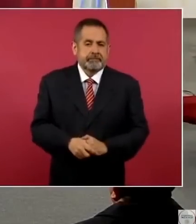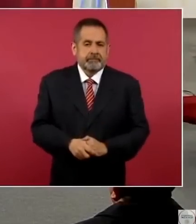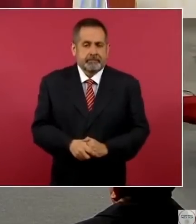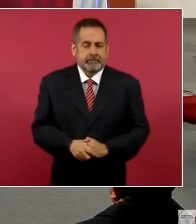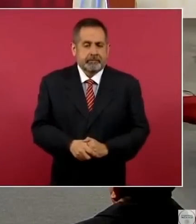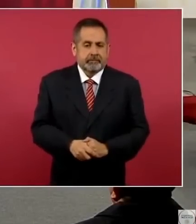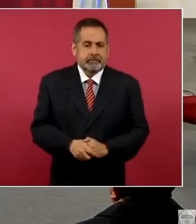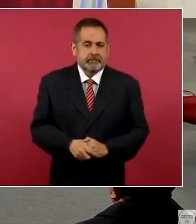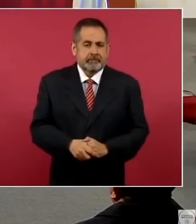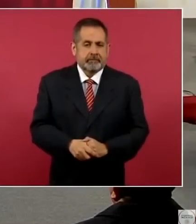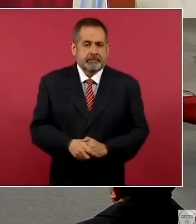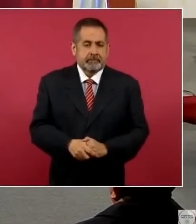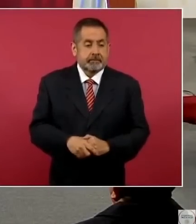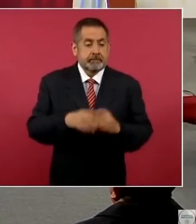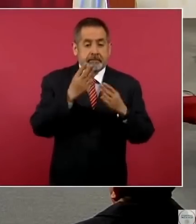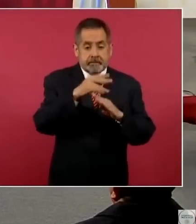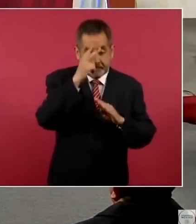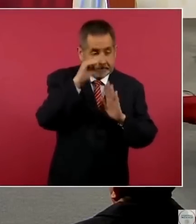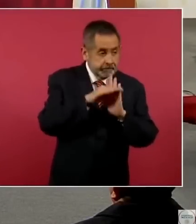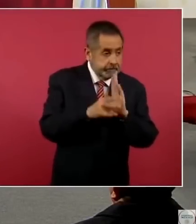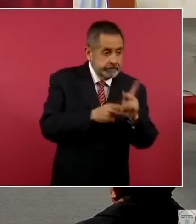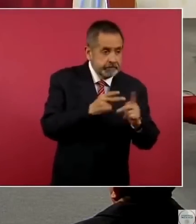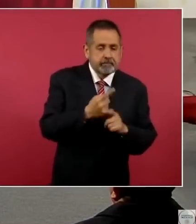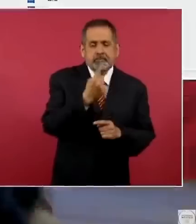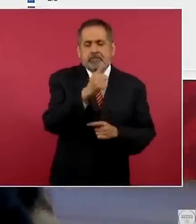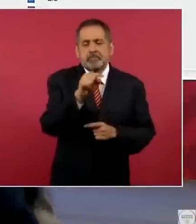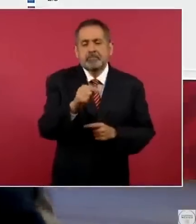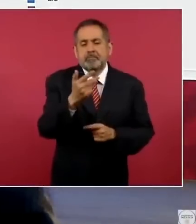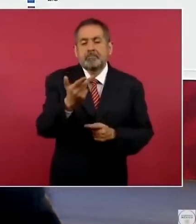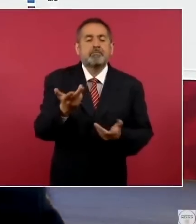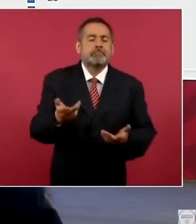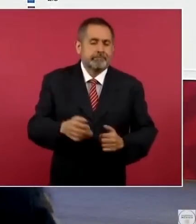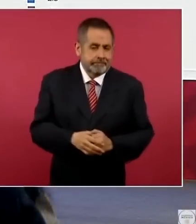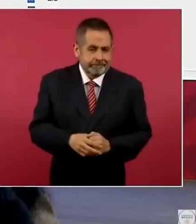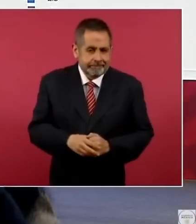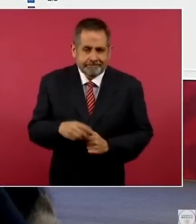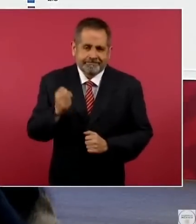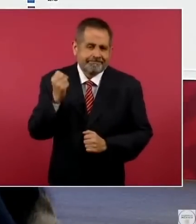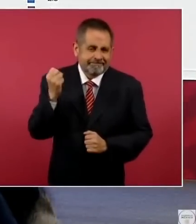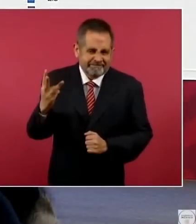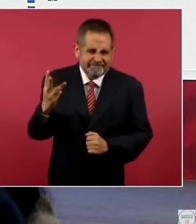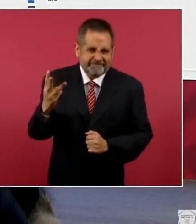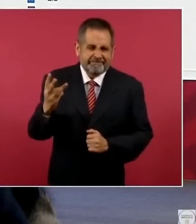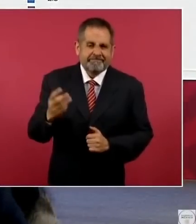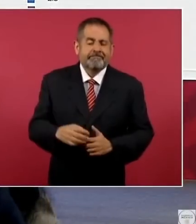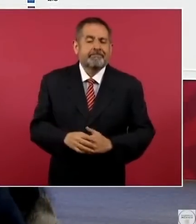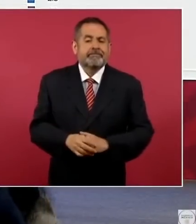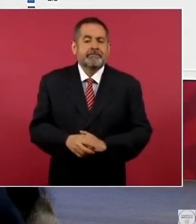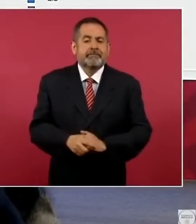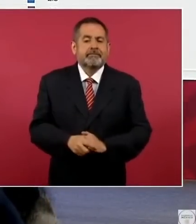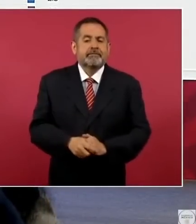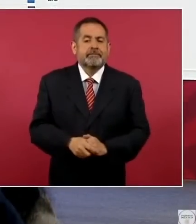La encuesta del Banco de México, 1.8, 3.